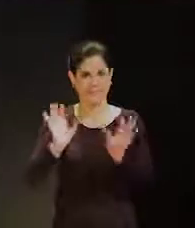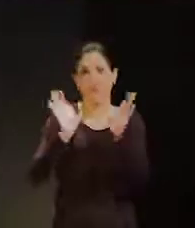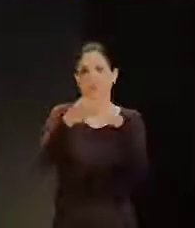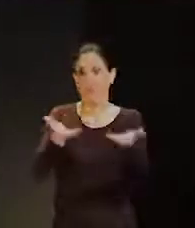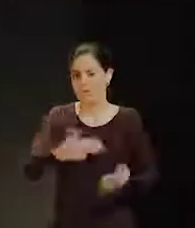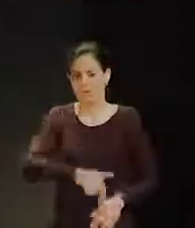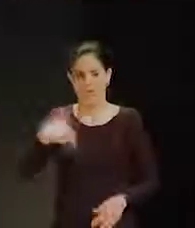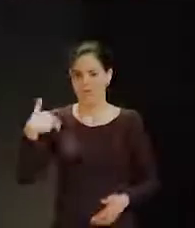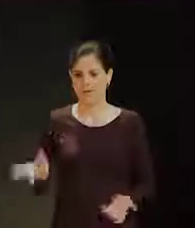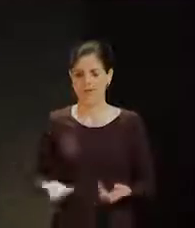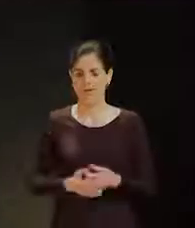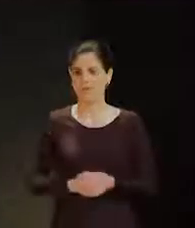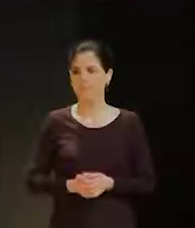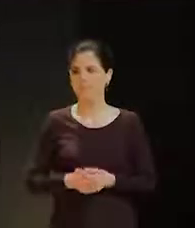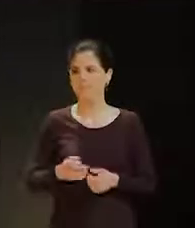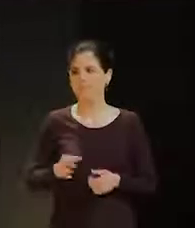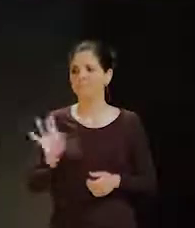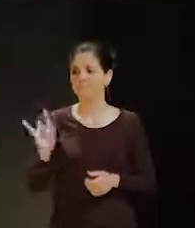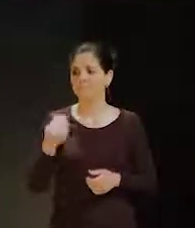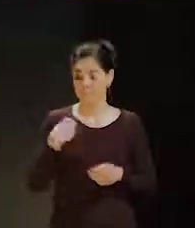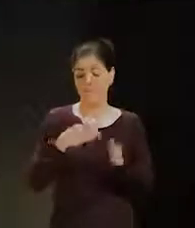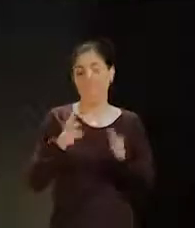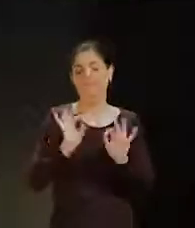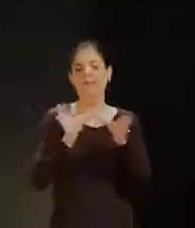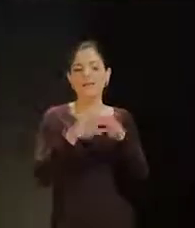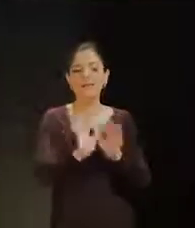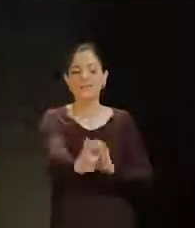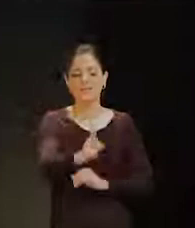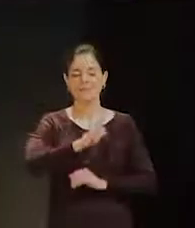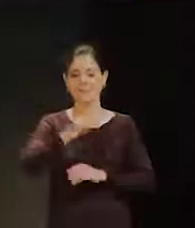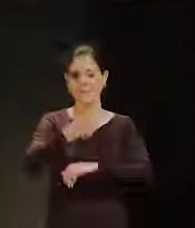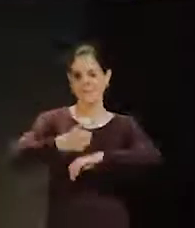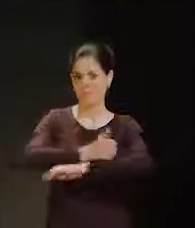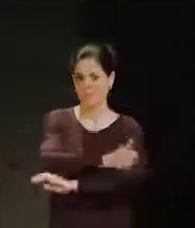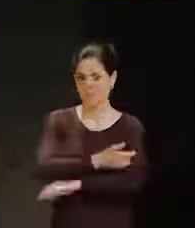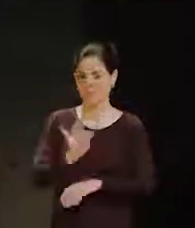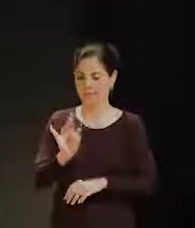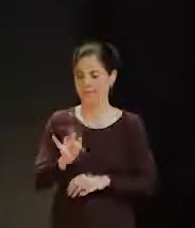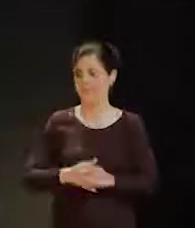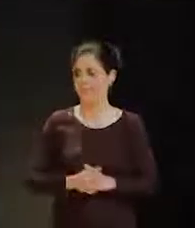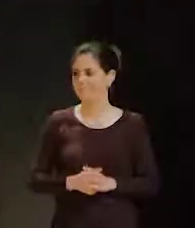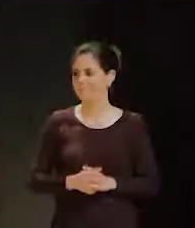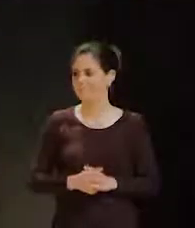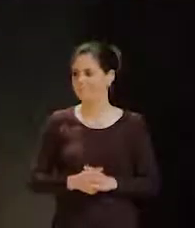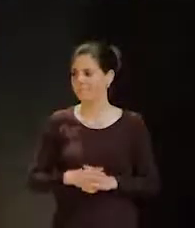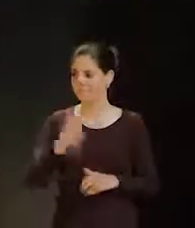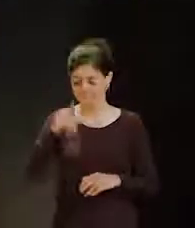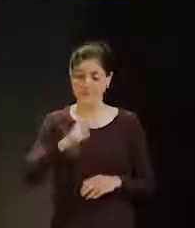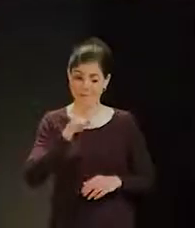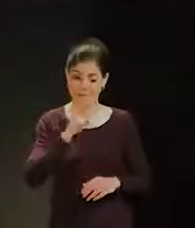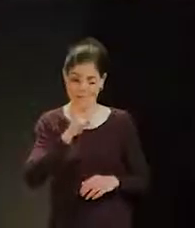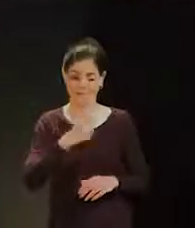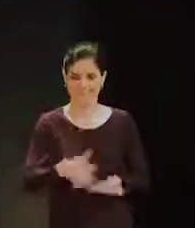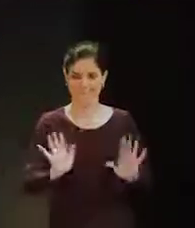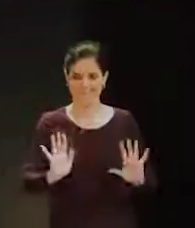comunidad general, sí. O sea, la complicidad, sí, sí, desde la comunidad, con ellos. Exacto. Gracias. Es muy difícil, si